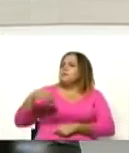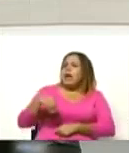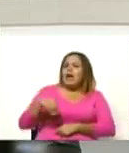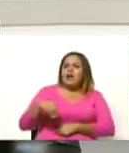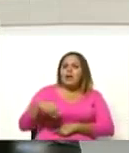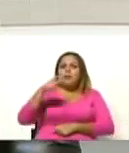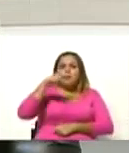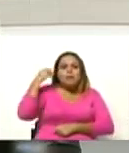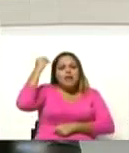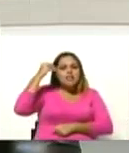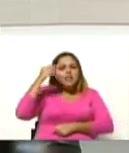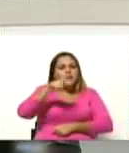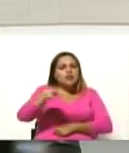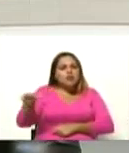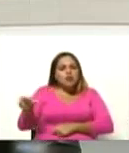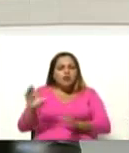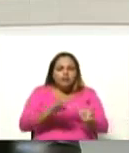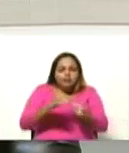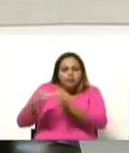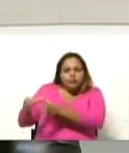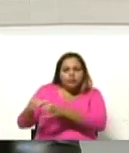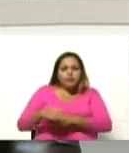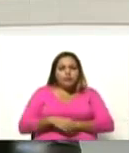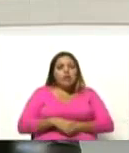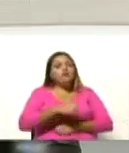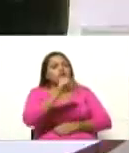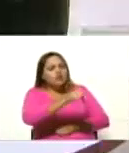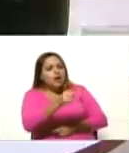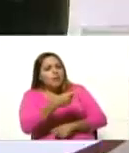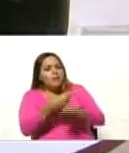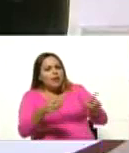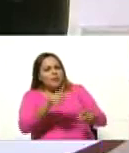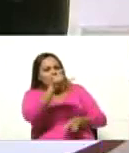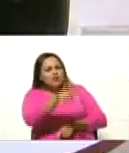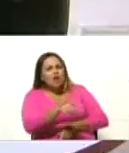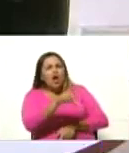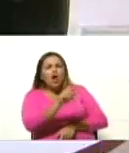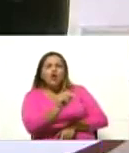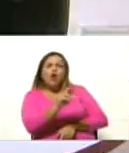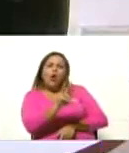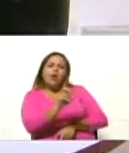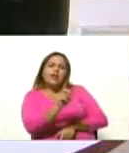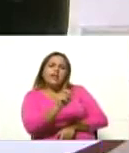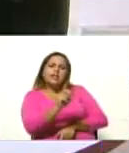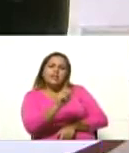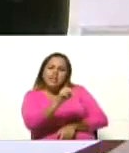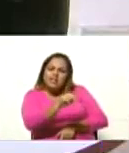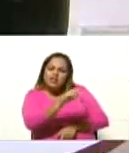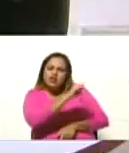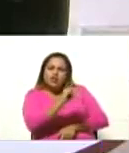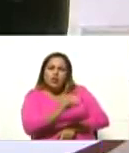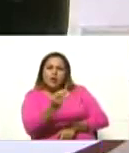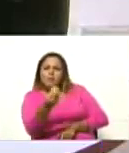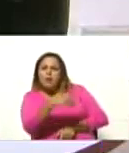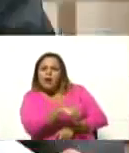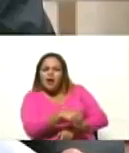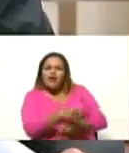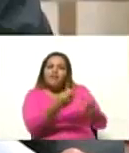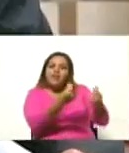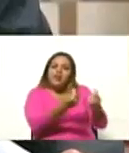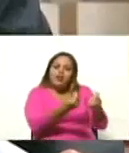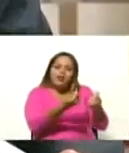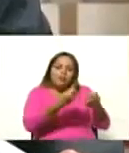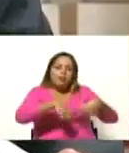colectivo, de un sector de la población. Claro, claro. Pero con Lorenzo tiene que ver más con valores, con